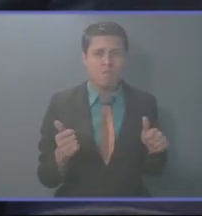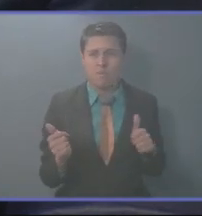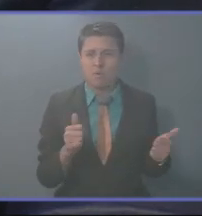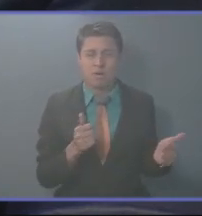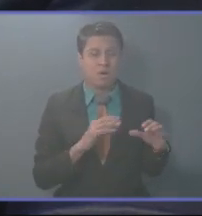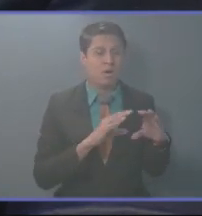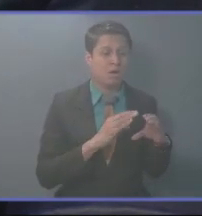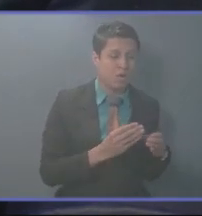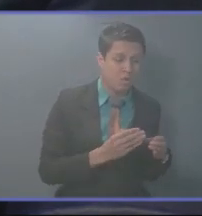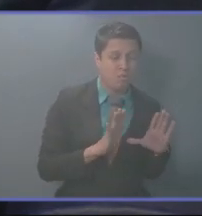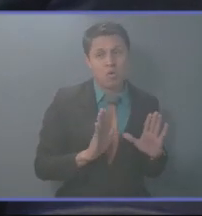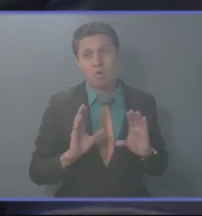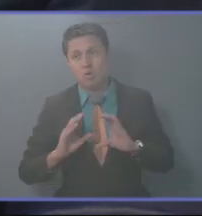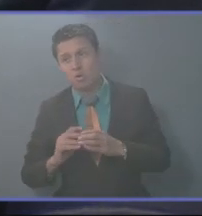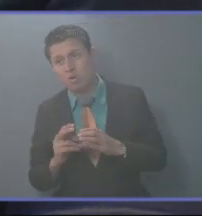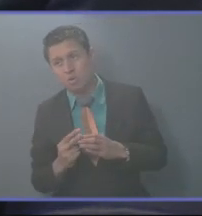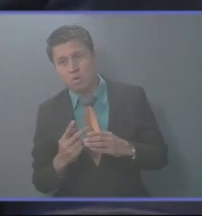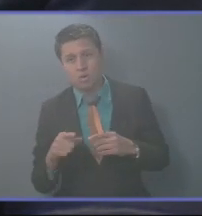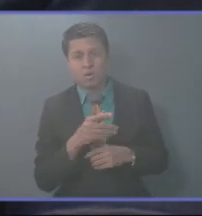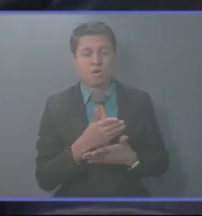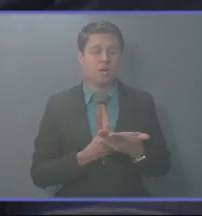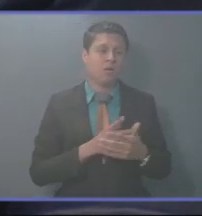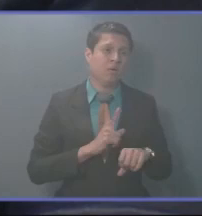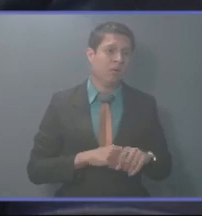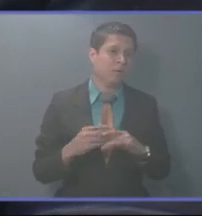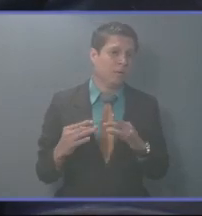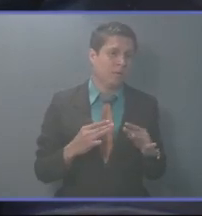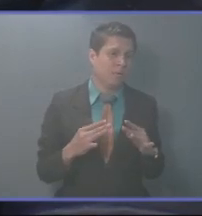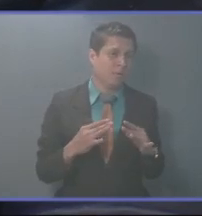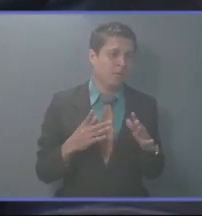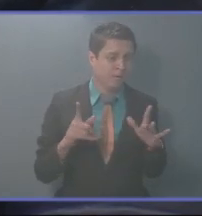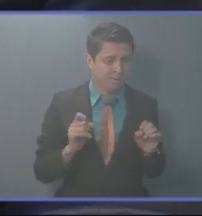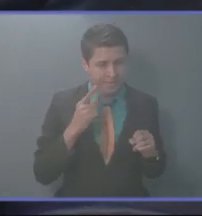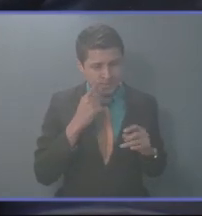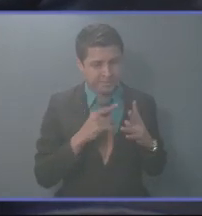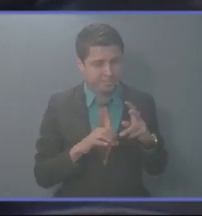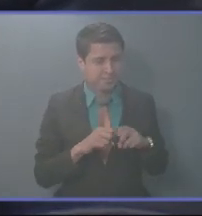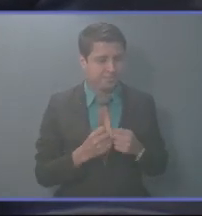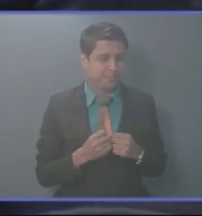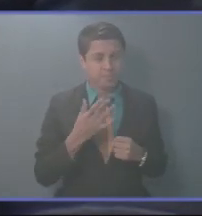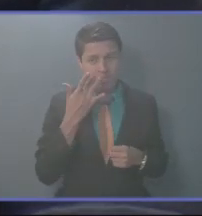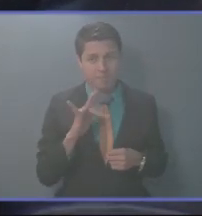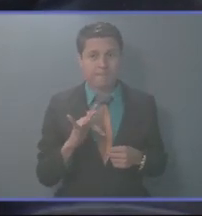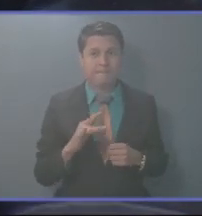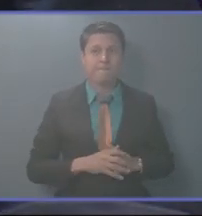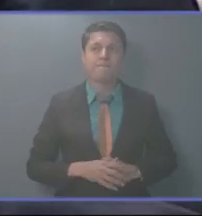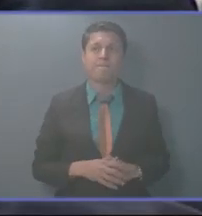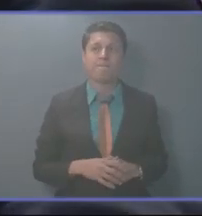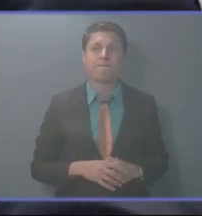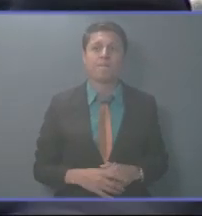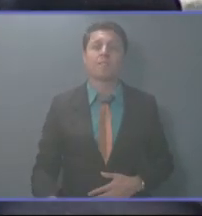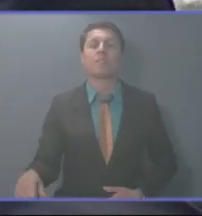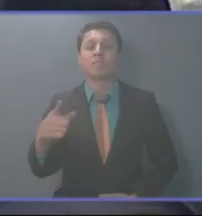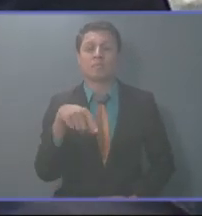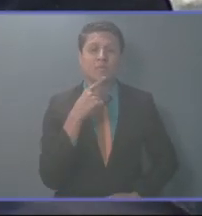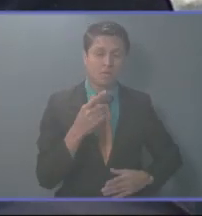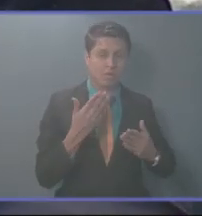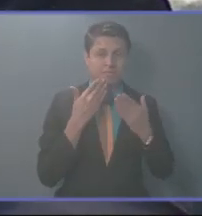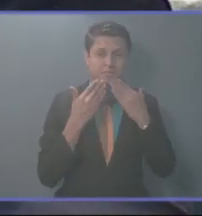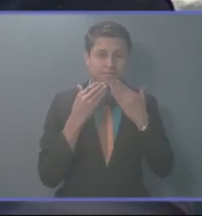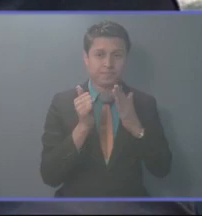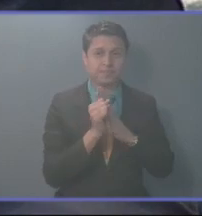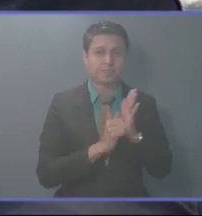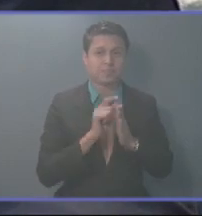al que hubieran pertenecido durante el conflicto armado interno, hayan cometido los graves hechos delictivos a que se refiere el artículo 1 de esta